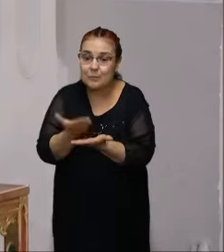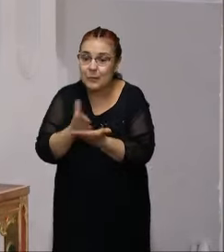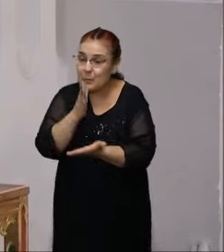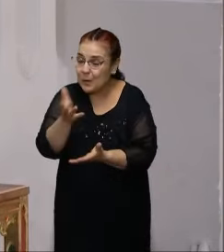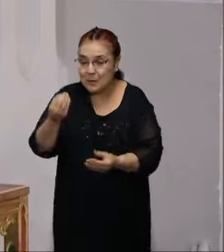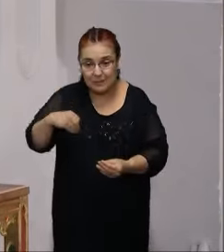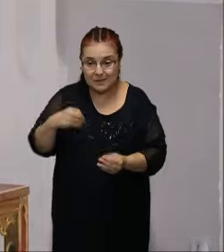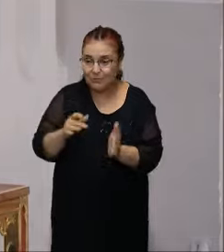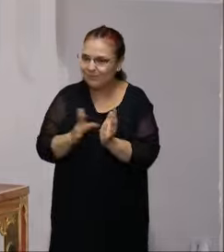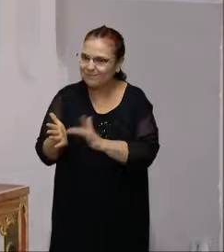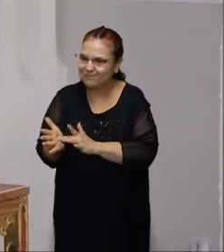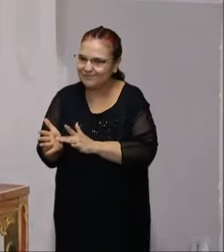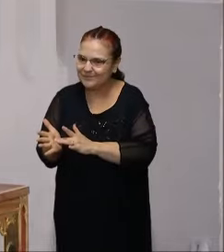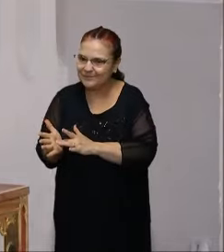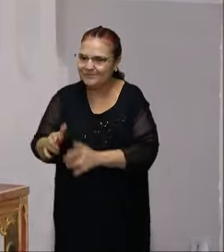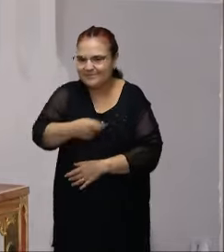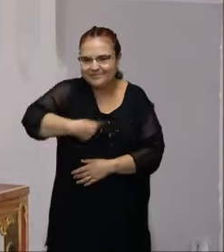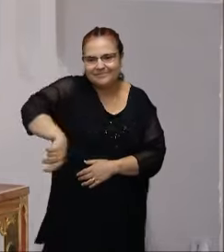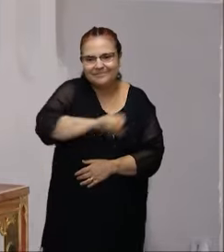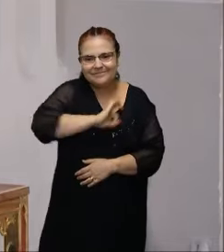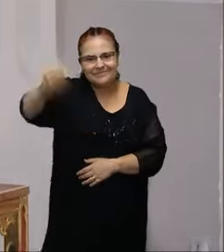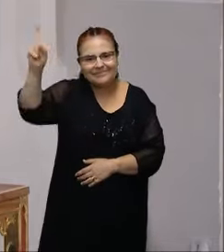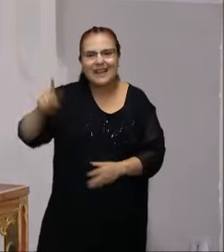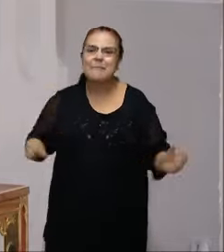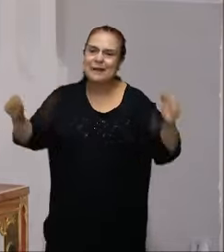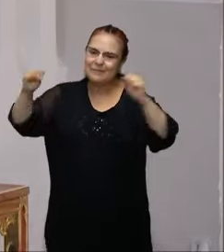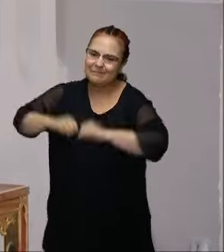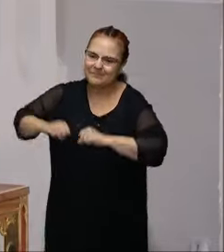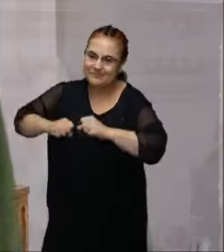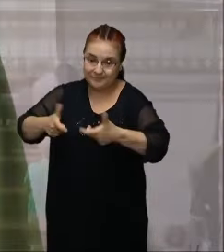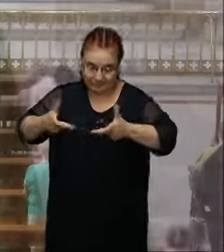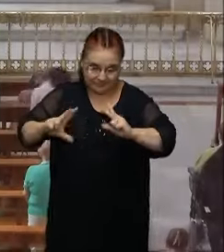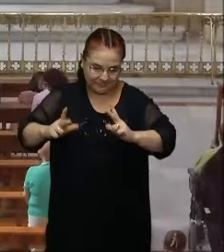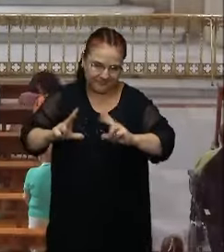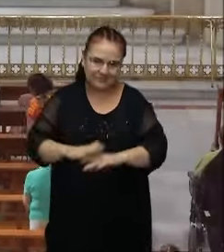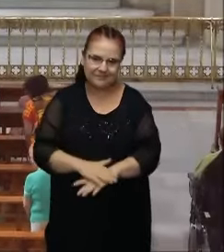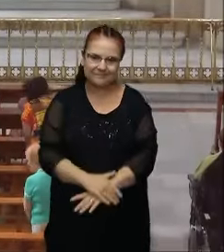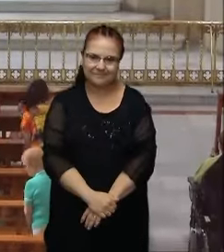el mismo Jesucristo, nuestro Señor. Nos sentamos.